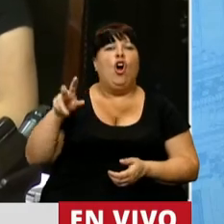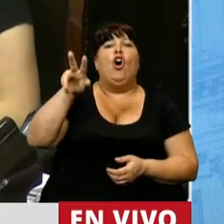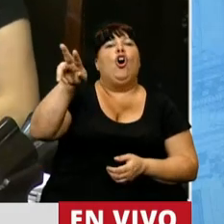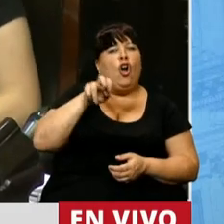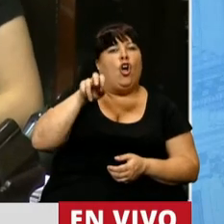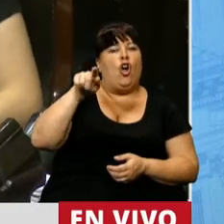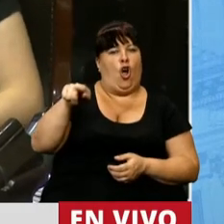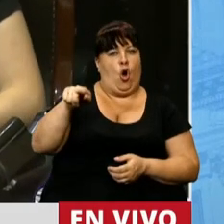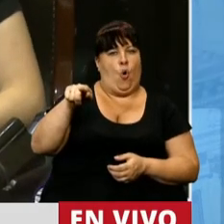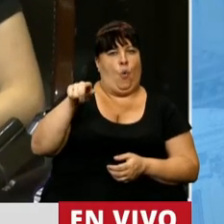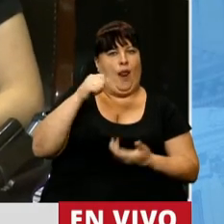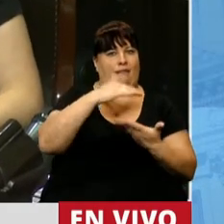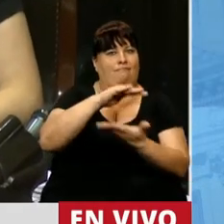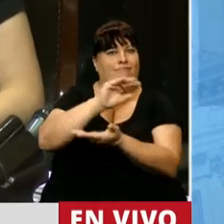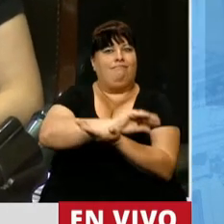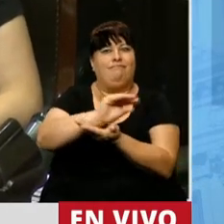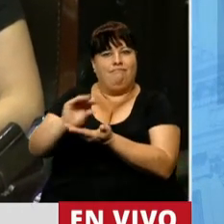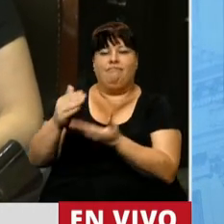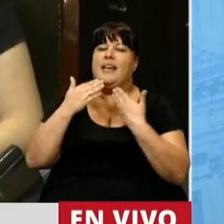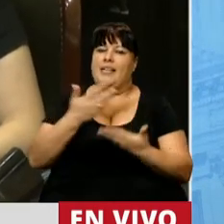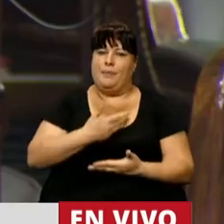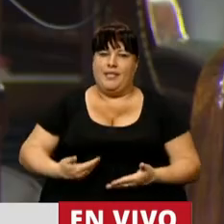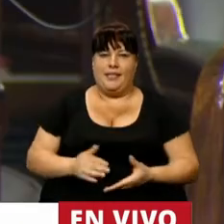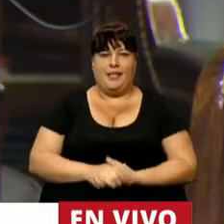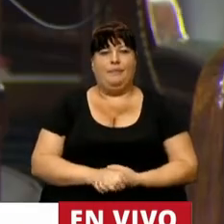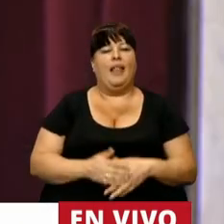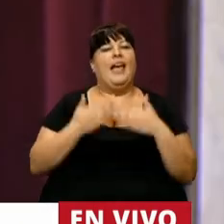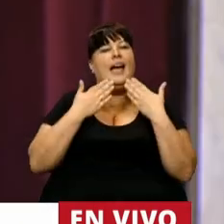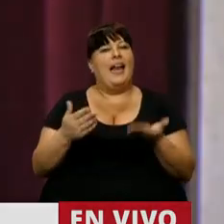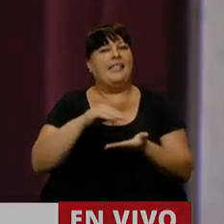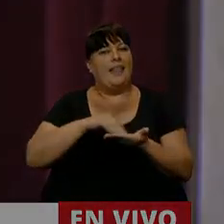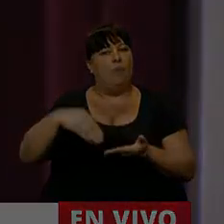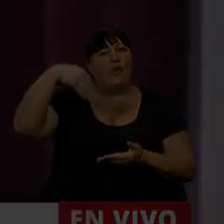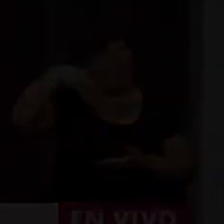cobran estas asignaciones. Gracias, presidente. Gracias, diputado Mestre.